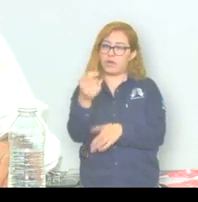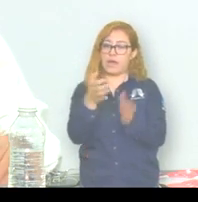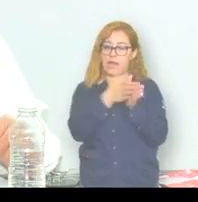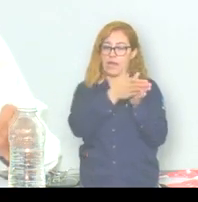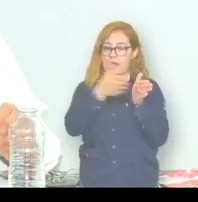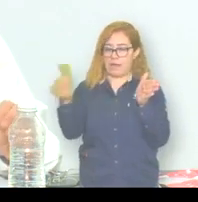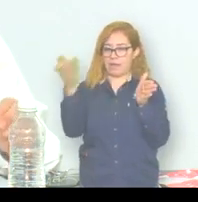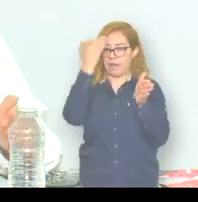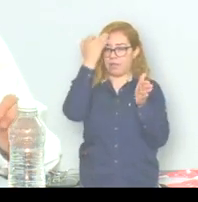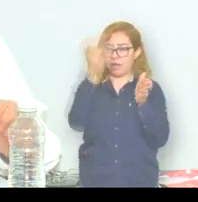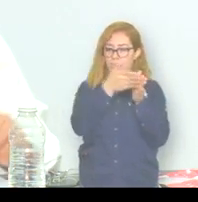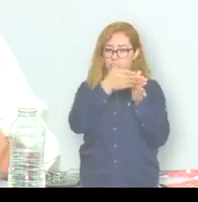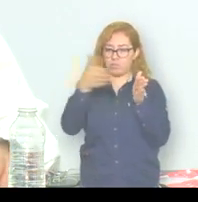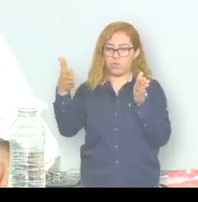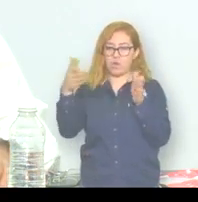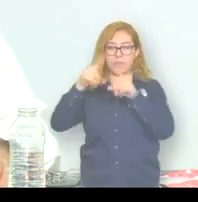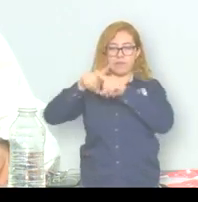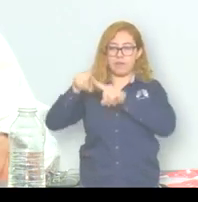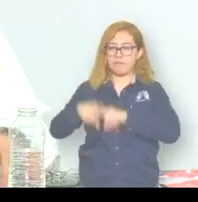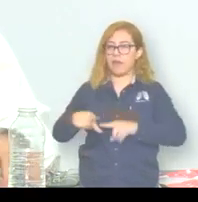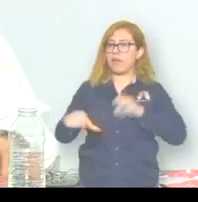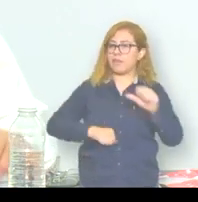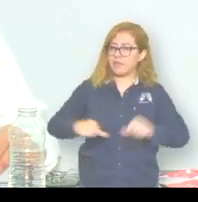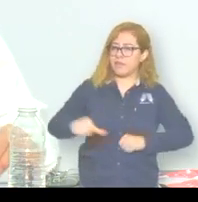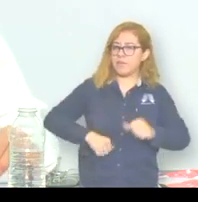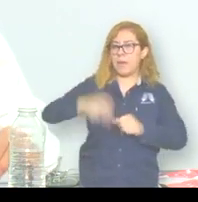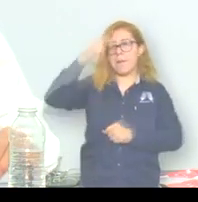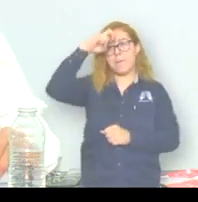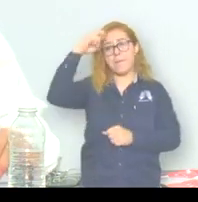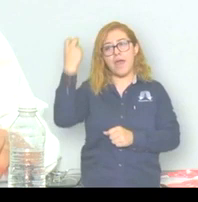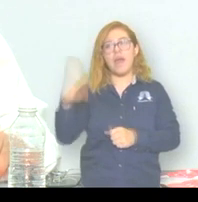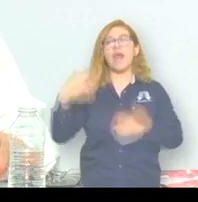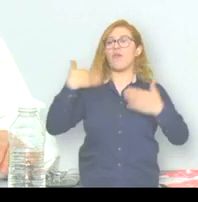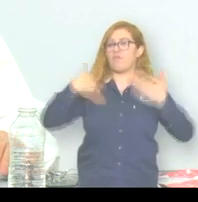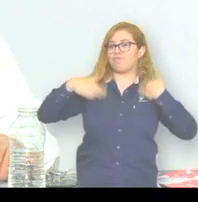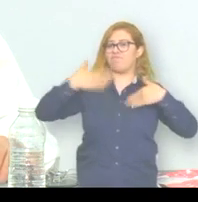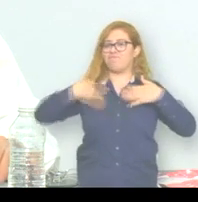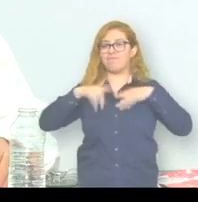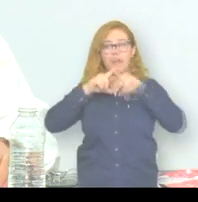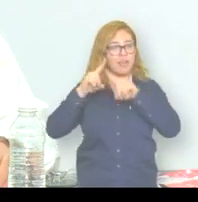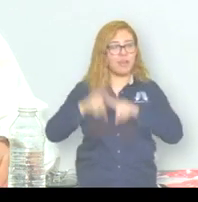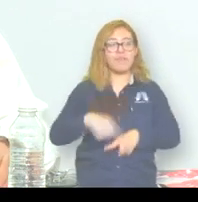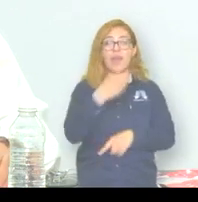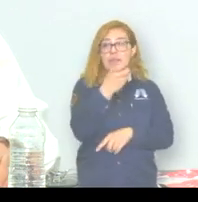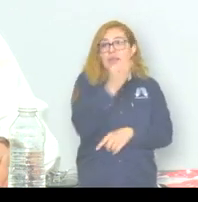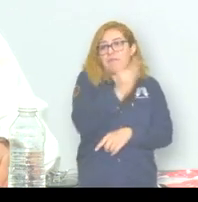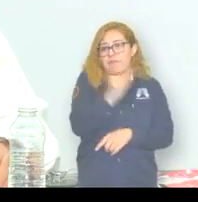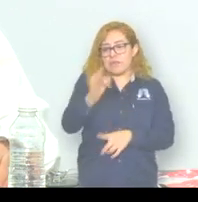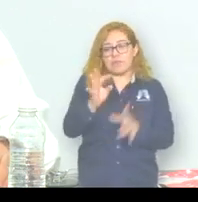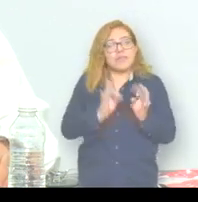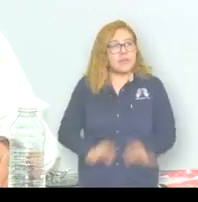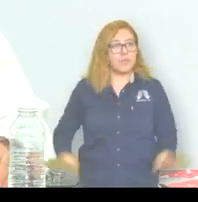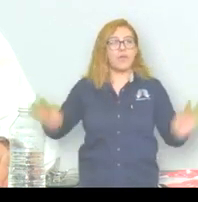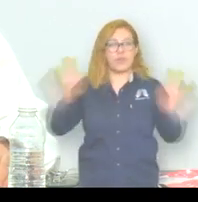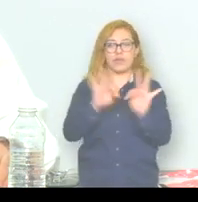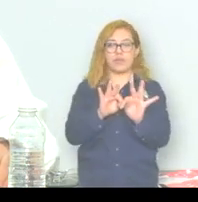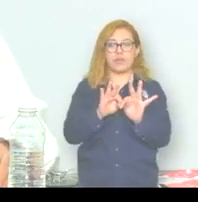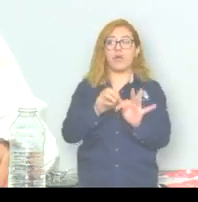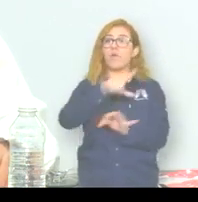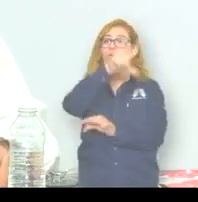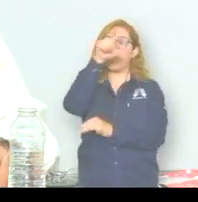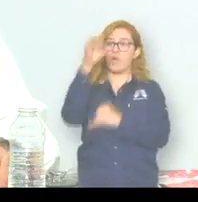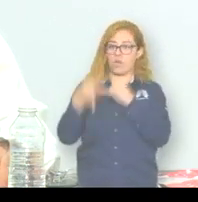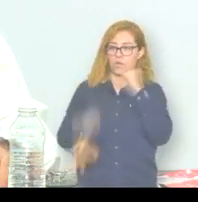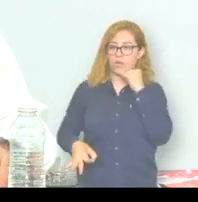estarán desarrollándose las actividades, como dije, del de verano divertido, y serían las fechas quizás más relevantes. Y finalmente